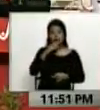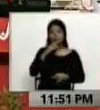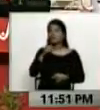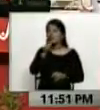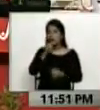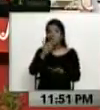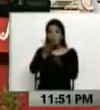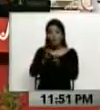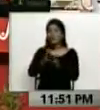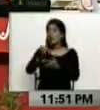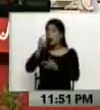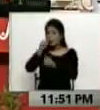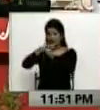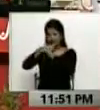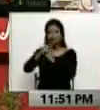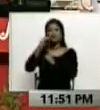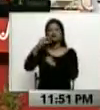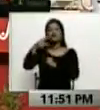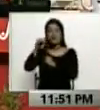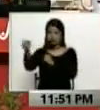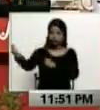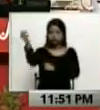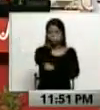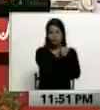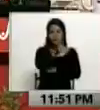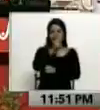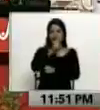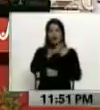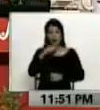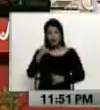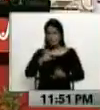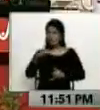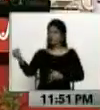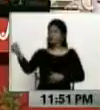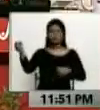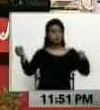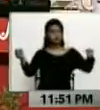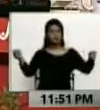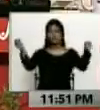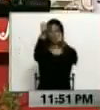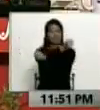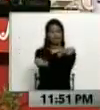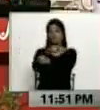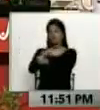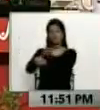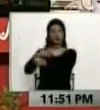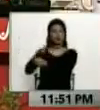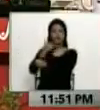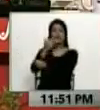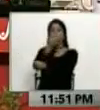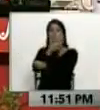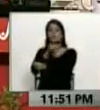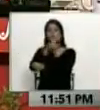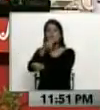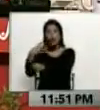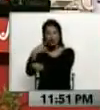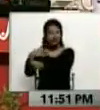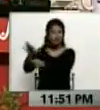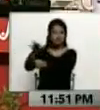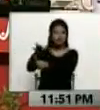chre en la mu fue capriles ahora lo quiere sacar y devolver a